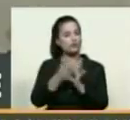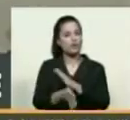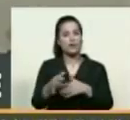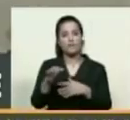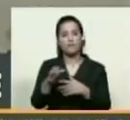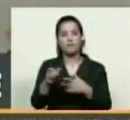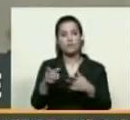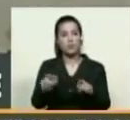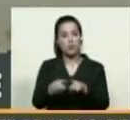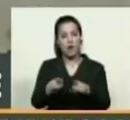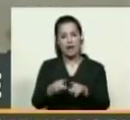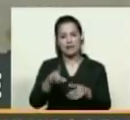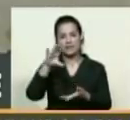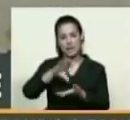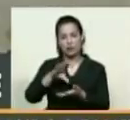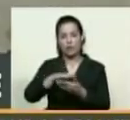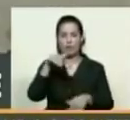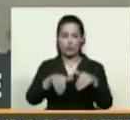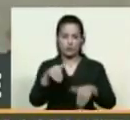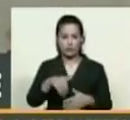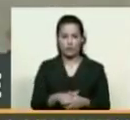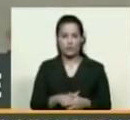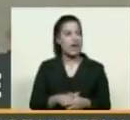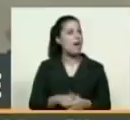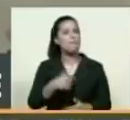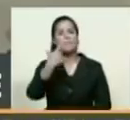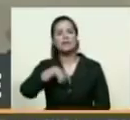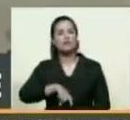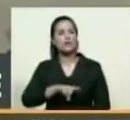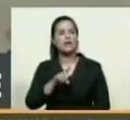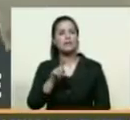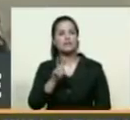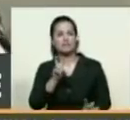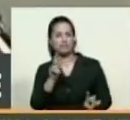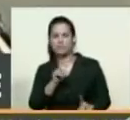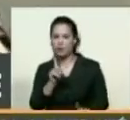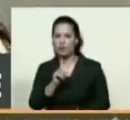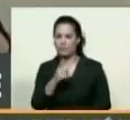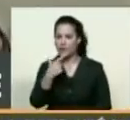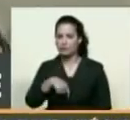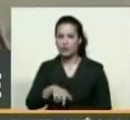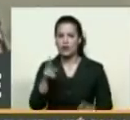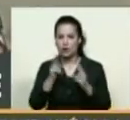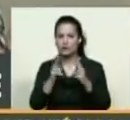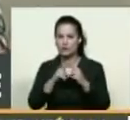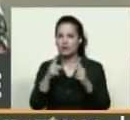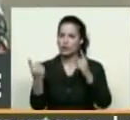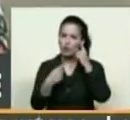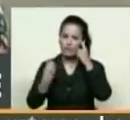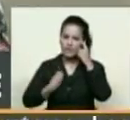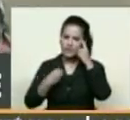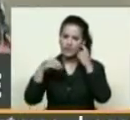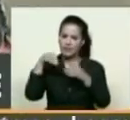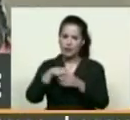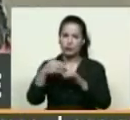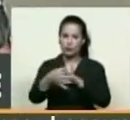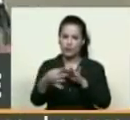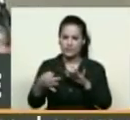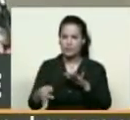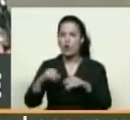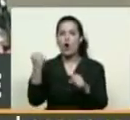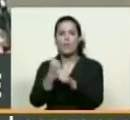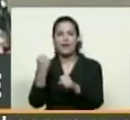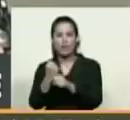de lo que funcionan los centros de votación. No son personas ajenas, son personas que viven en esos municipios, nuestros operadores,